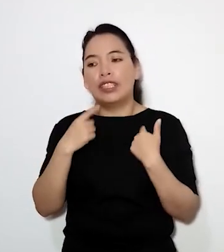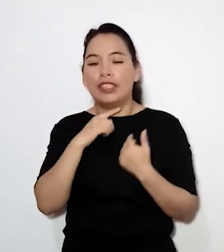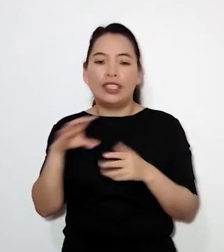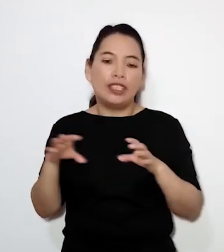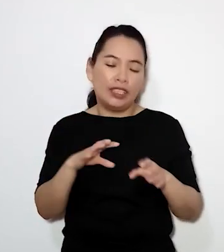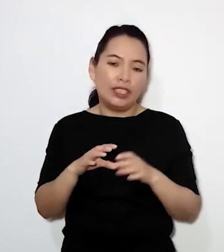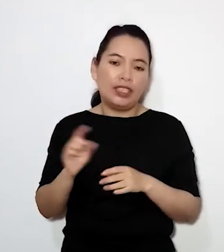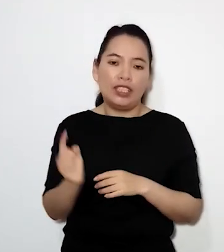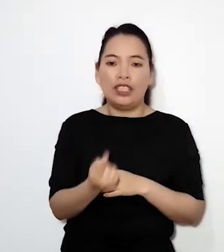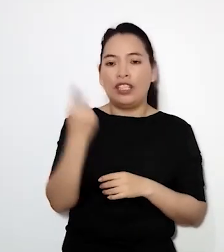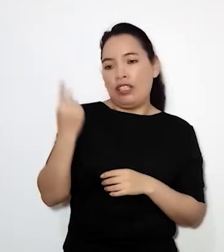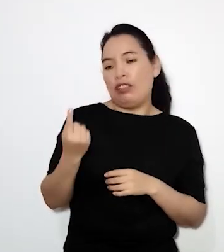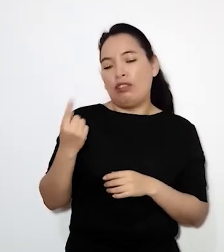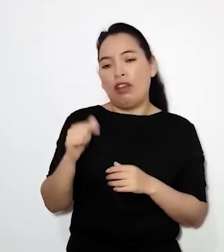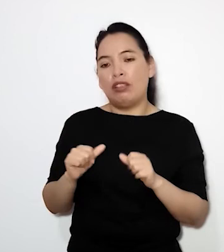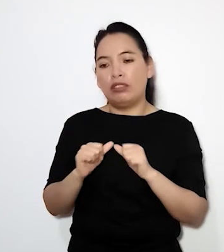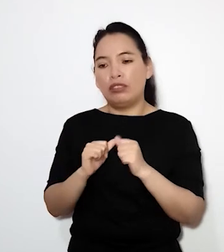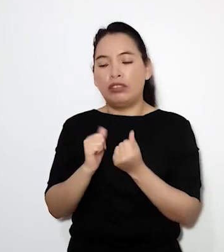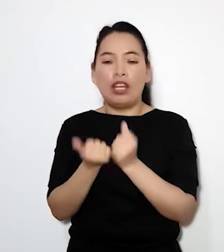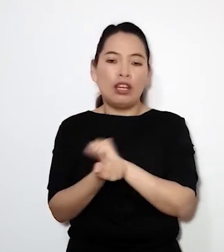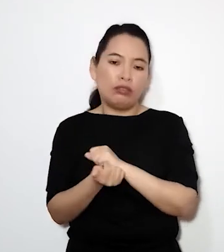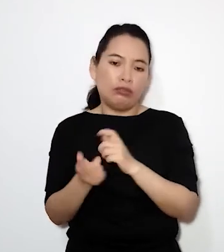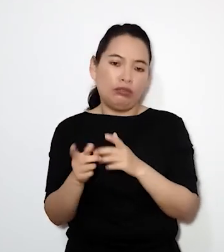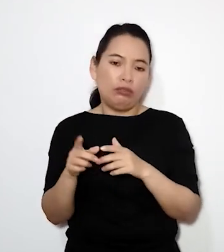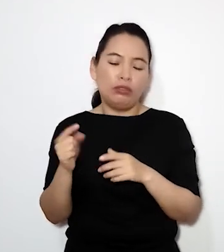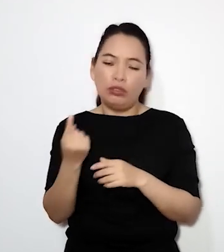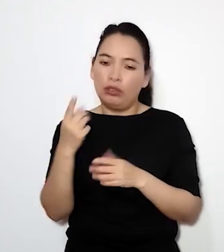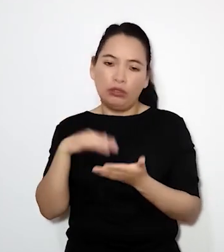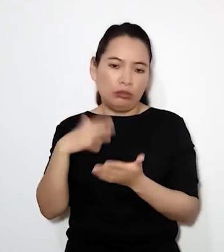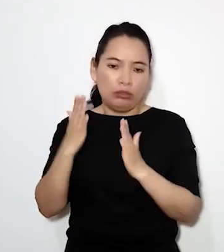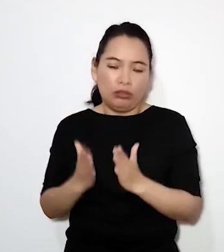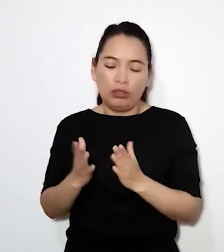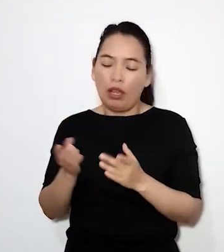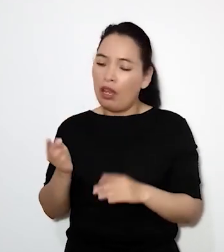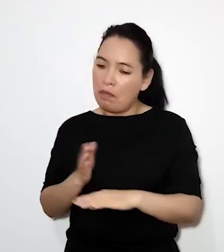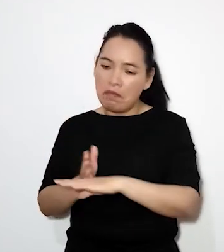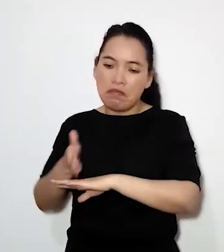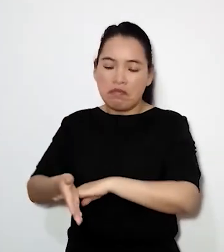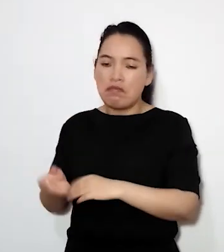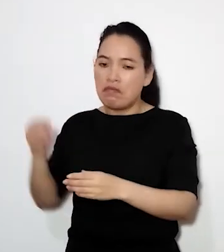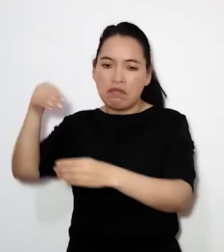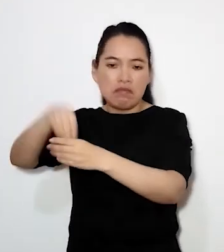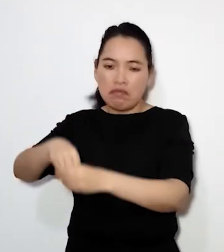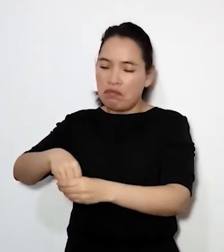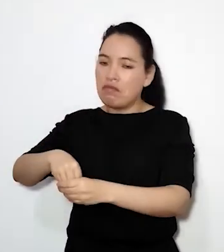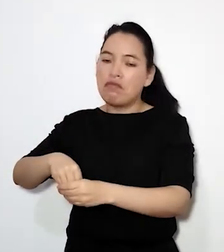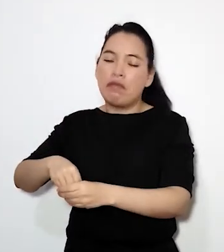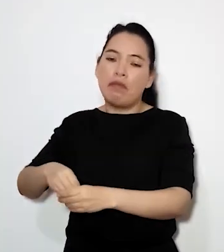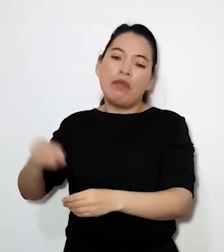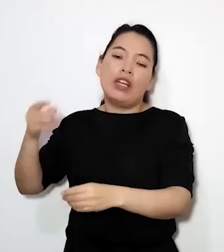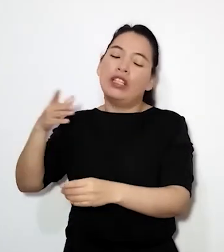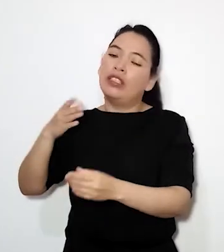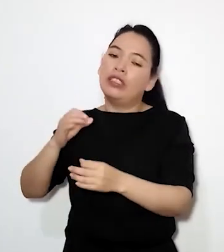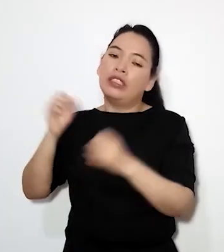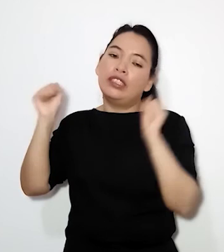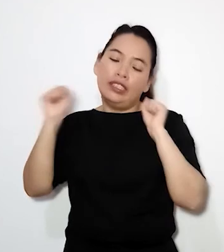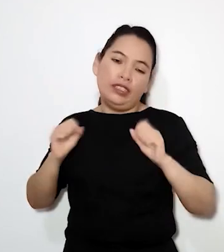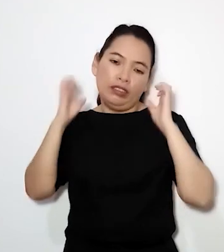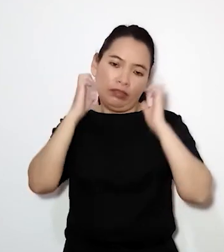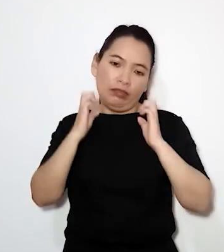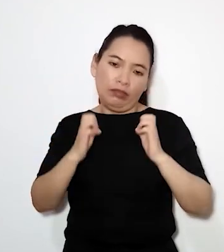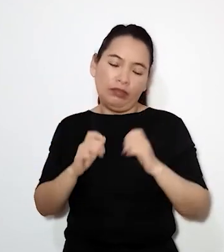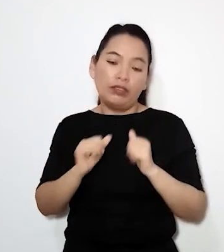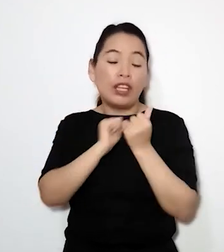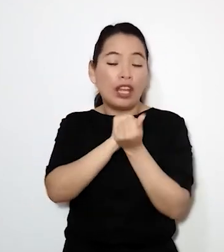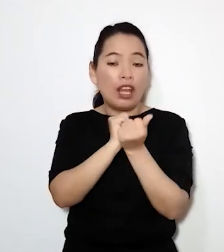estudiante ya de por sí entre en el sistema y se beneficie del sistema. Entonces, los ajustes razonables son una medida individual